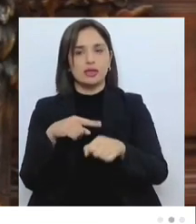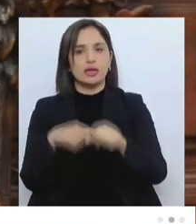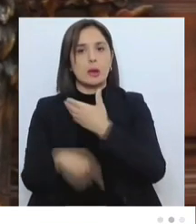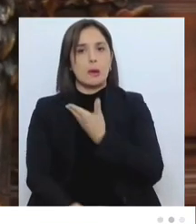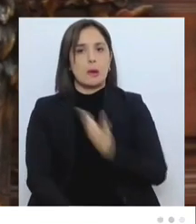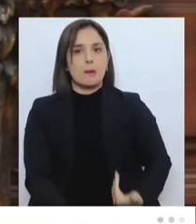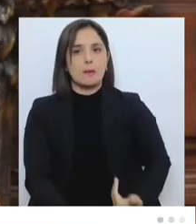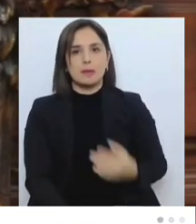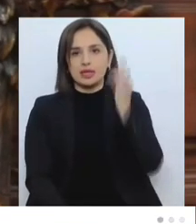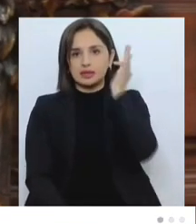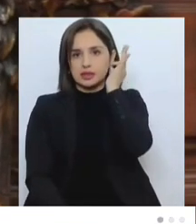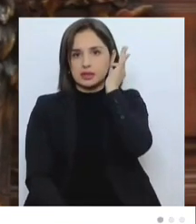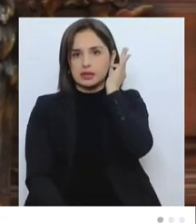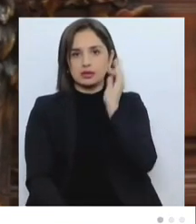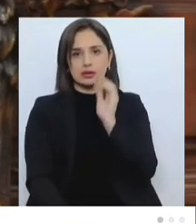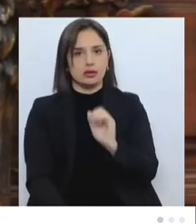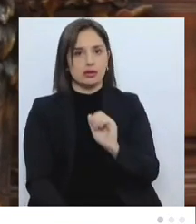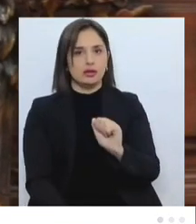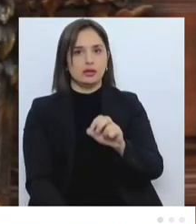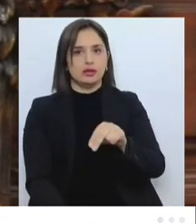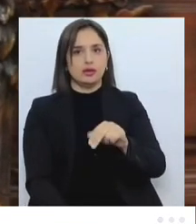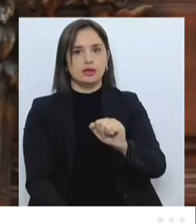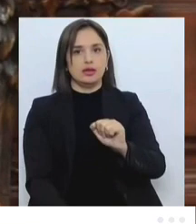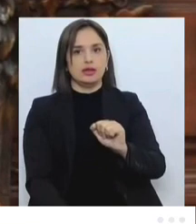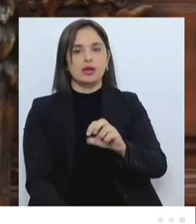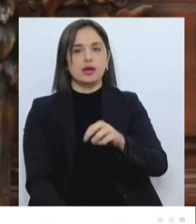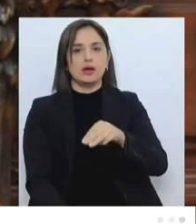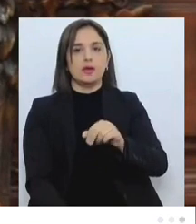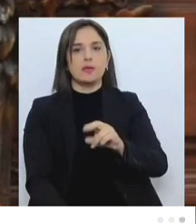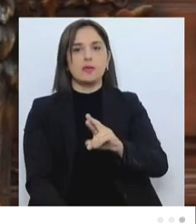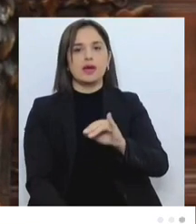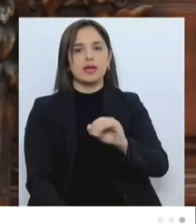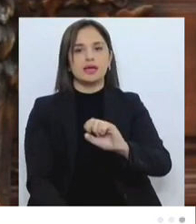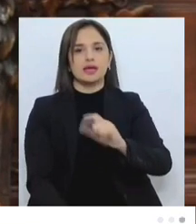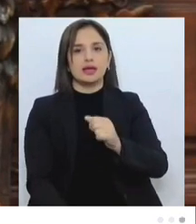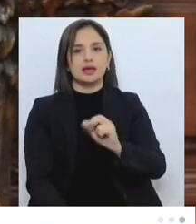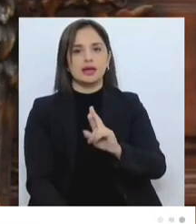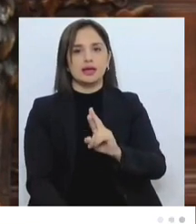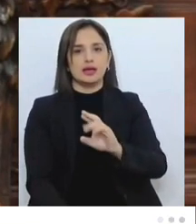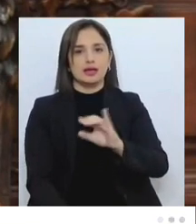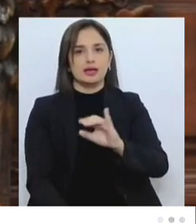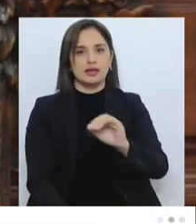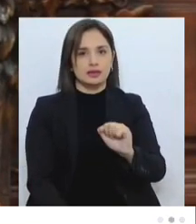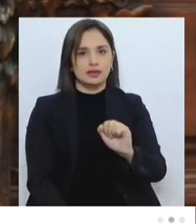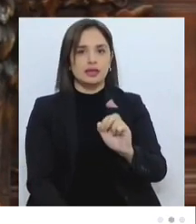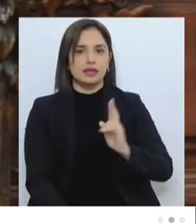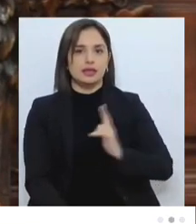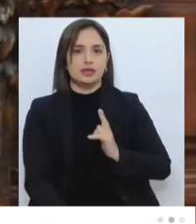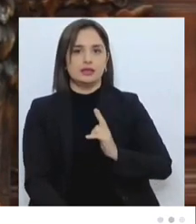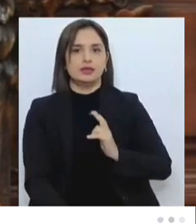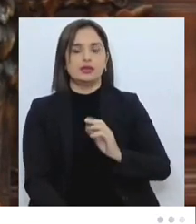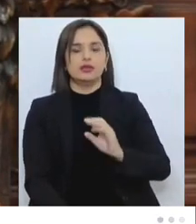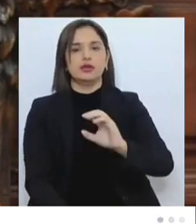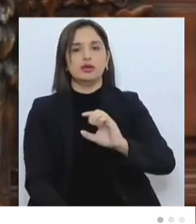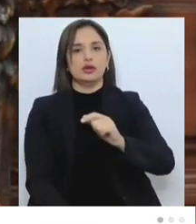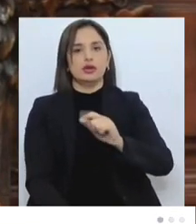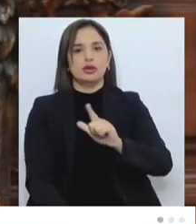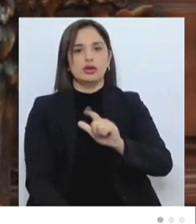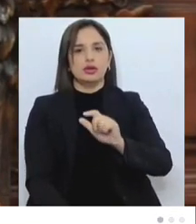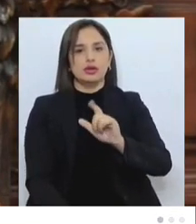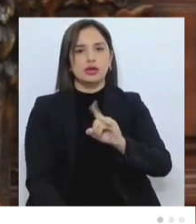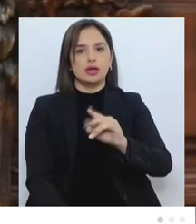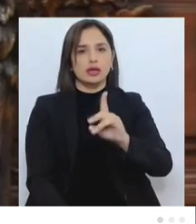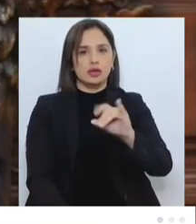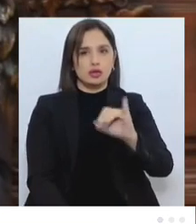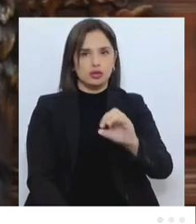señora Ana María García Barcelato, y vicepresidente Claudio Grossman Yeloff, y al señor secretario general